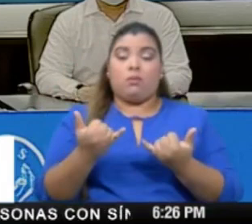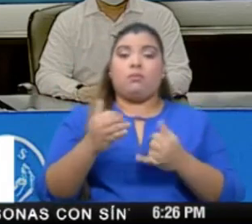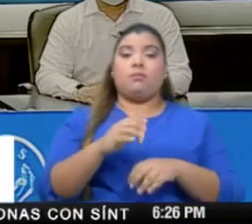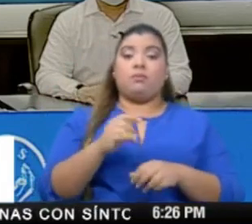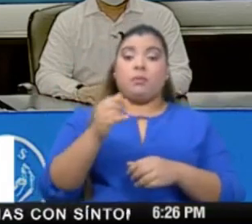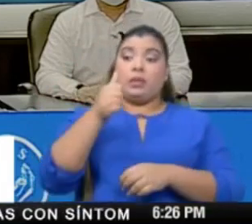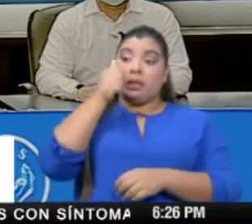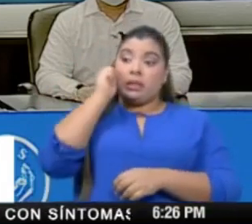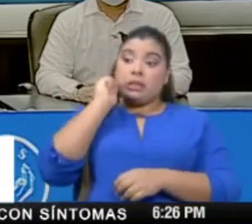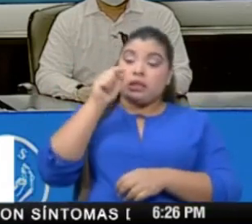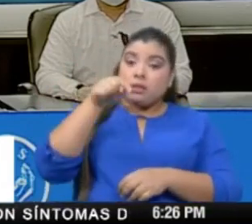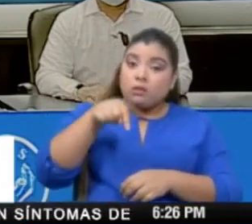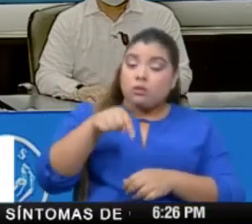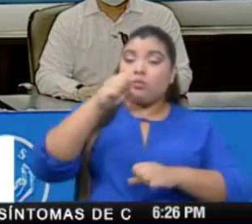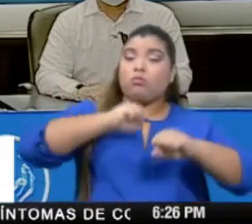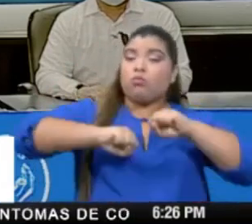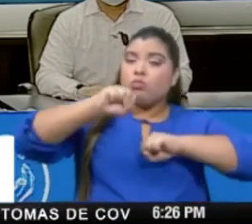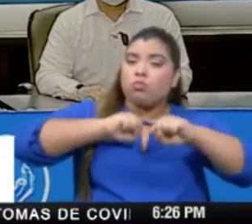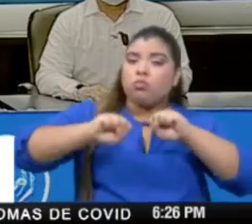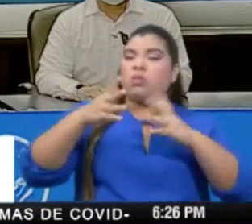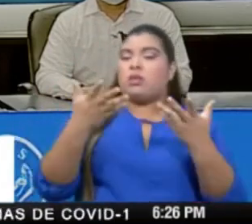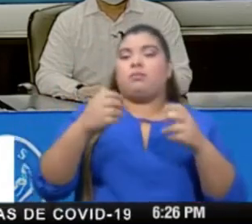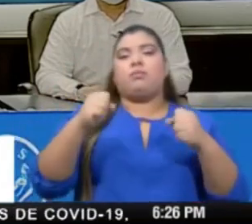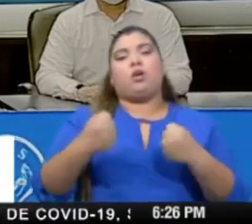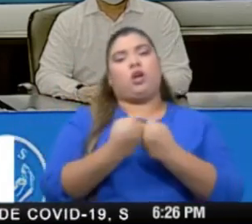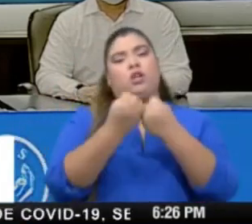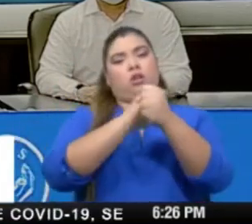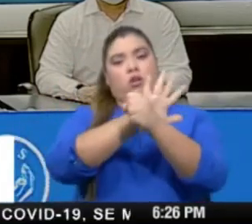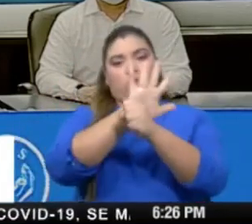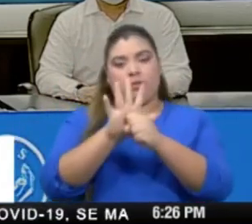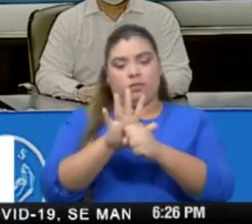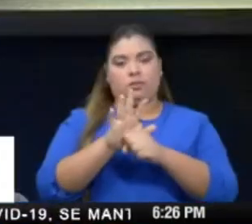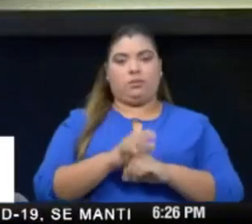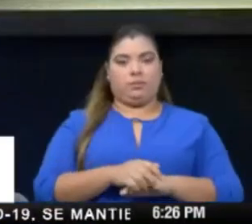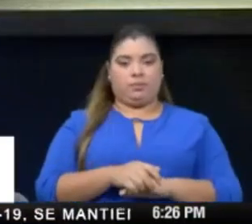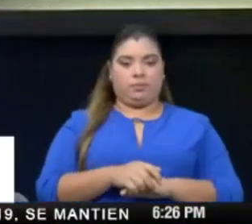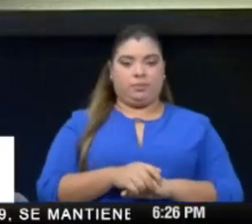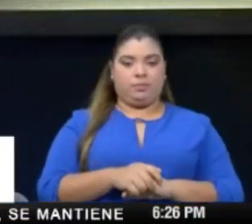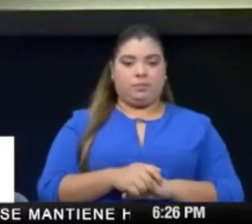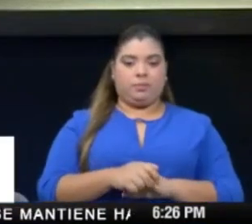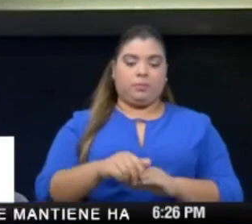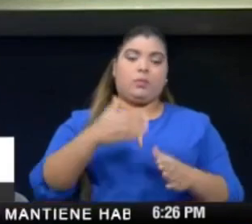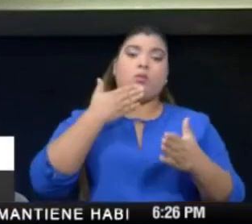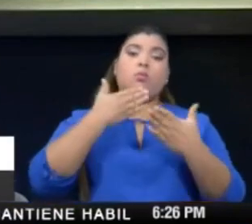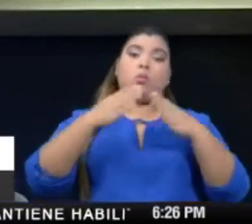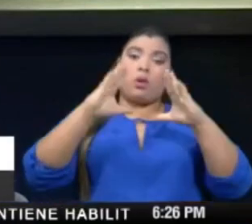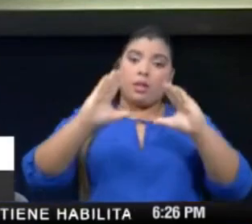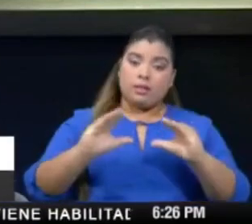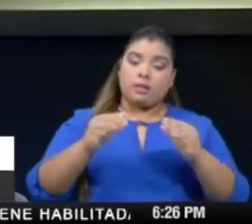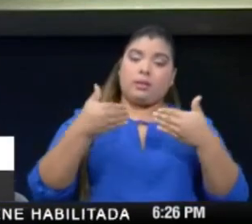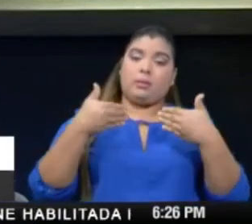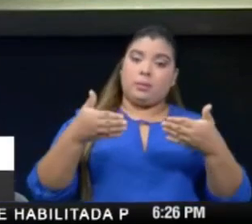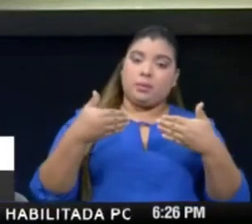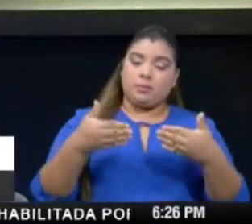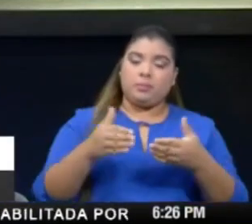últimas horas en la lucha contra el COVID-19. Buenas tardes, viceministra. Muy buenas tardes, Panamá.